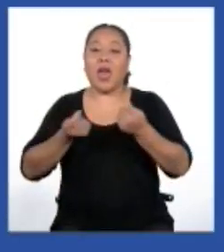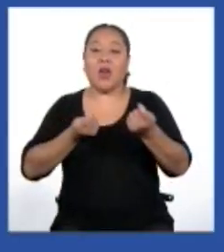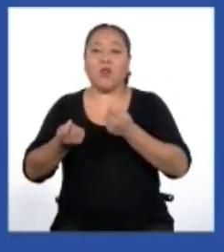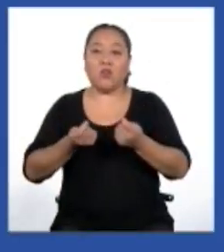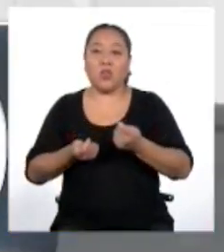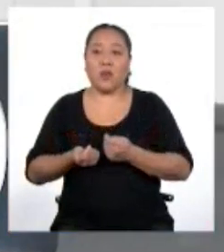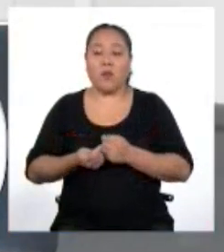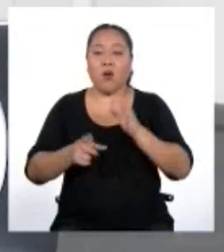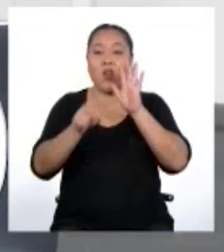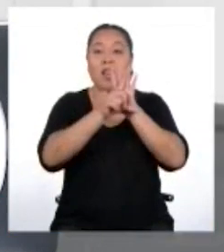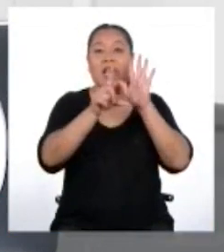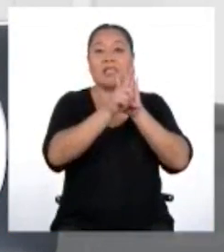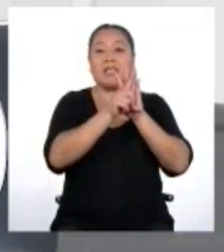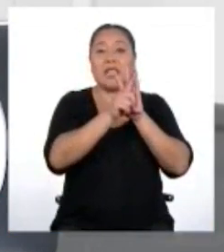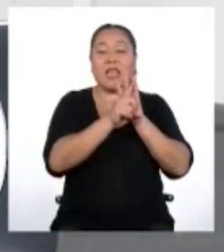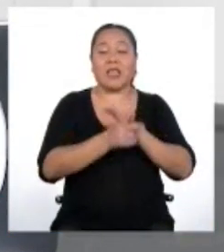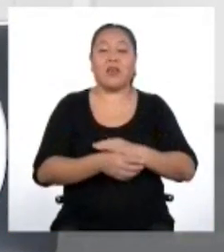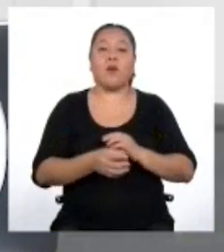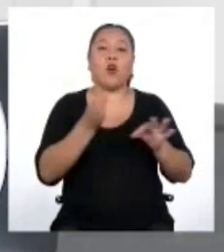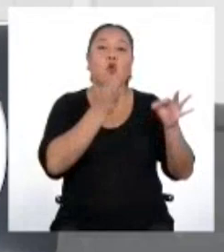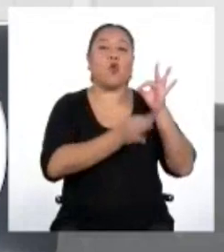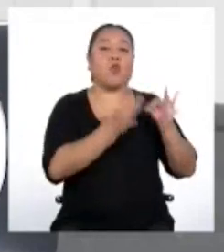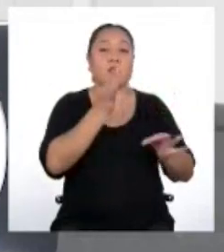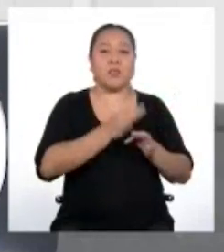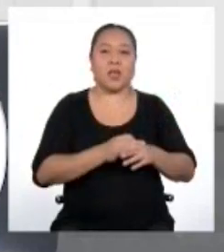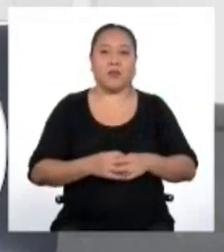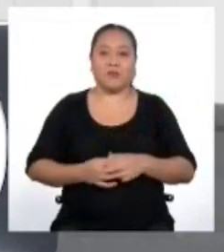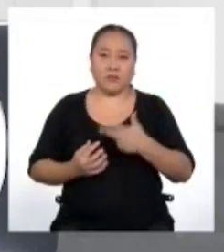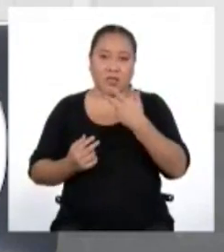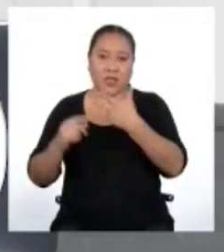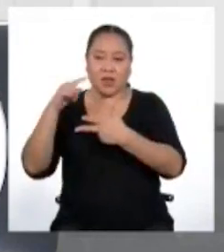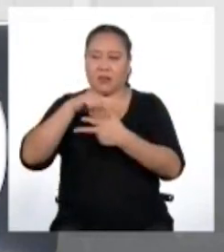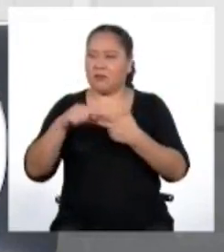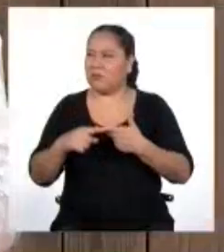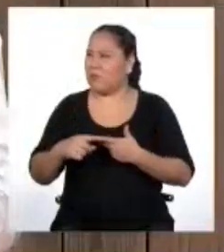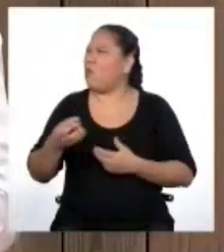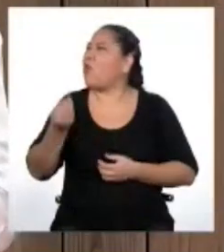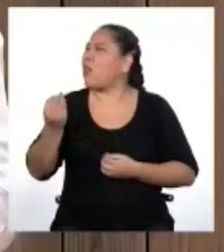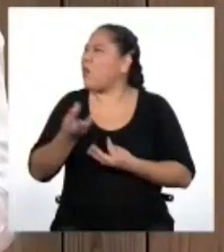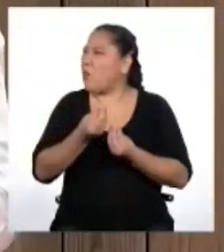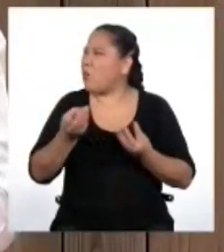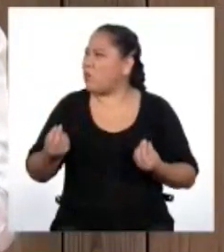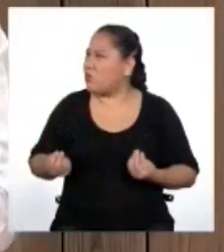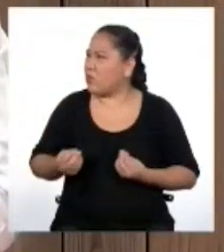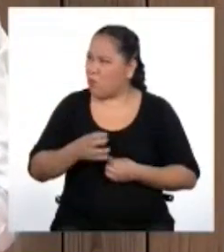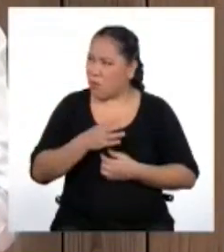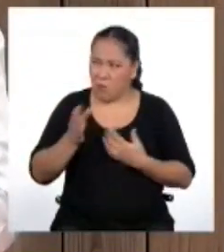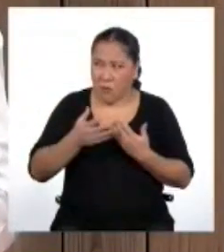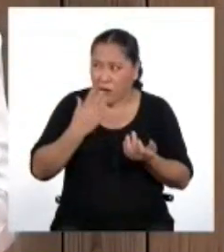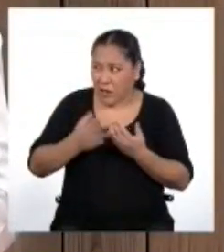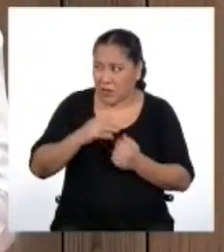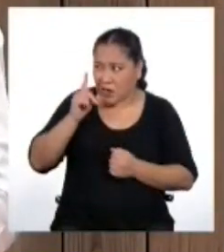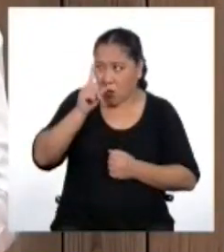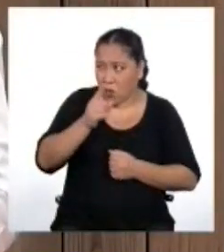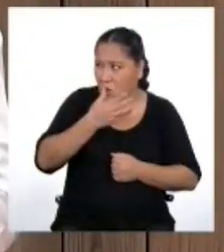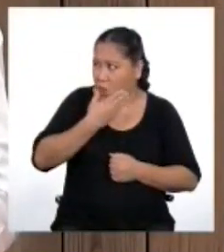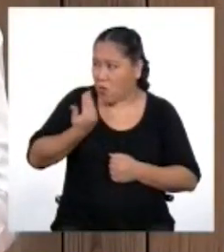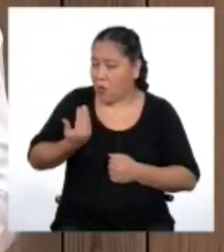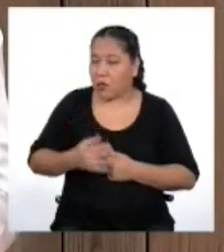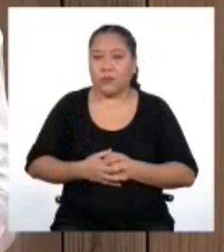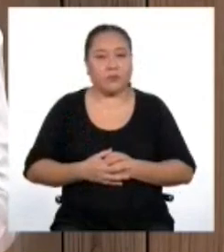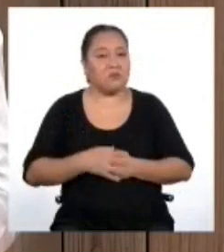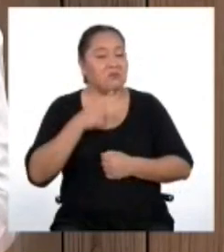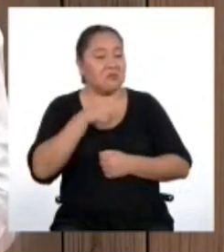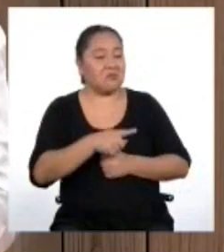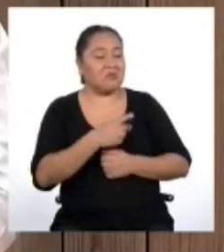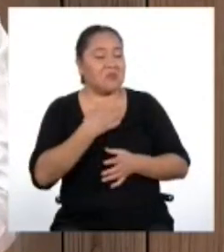judicial. ¿Y por qué tantos poderes? ¿No es más fácil tener solo uno? Qué interesante pregunta, Jonathan. Eso te